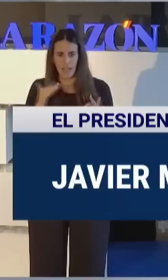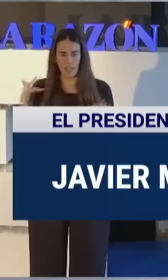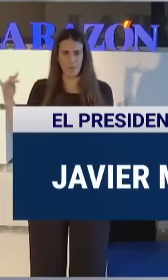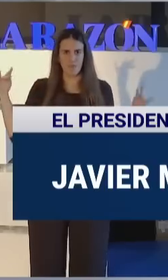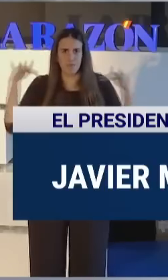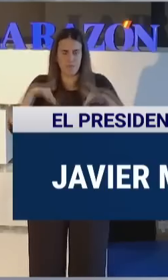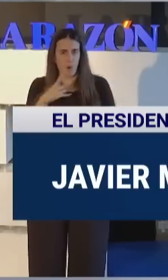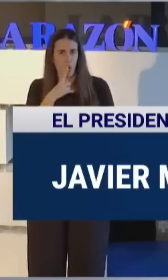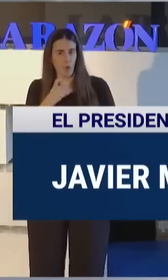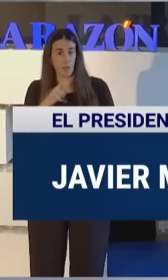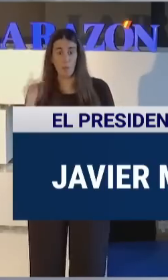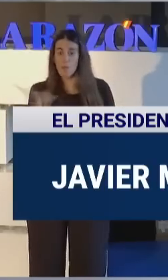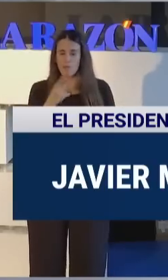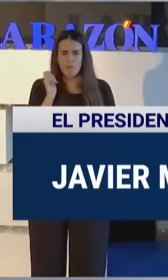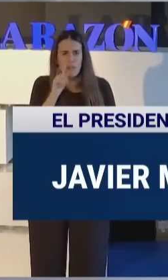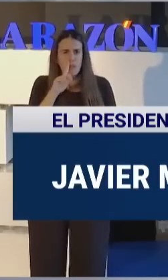salas regularmente.